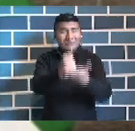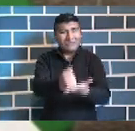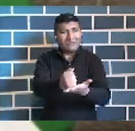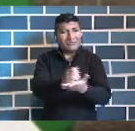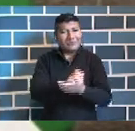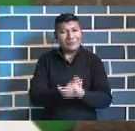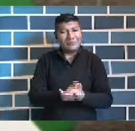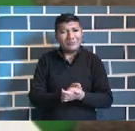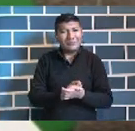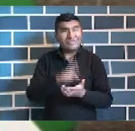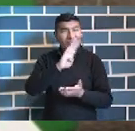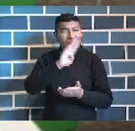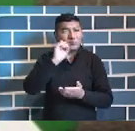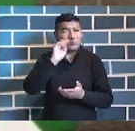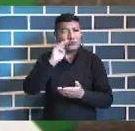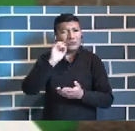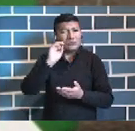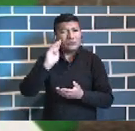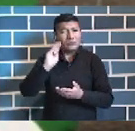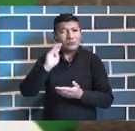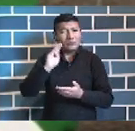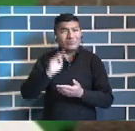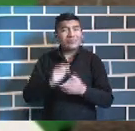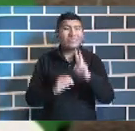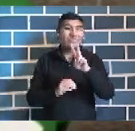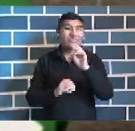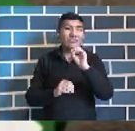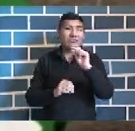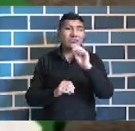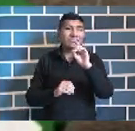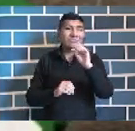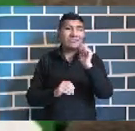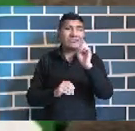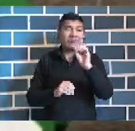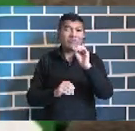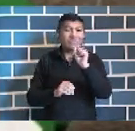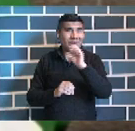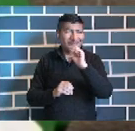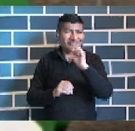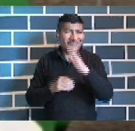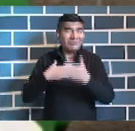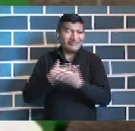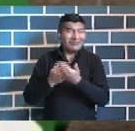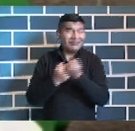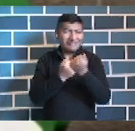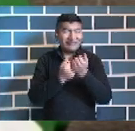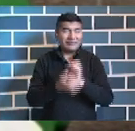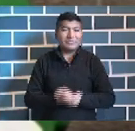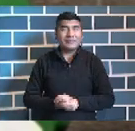hermanos. Bo, bo, bo, bondadosos, bondadosos, bondadosos.